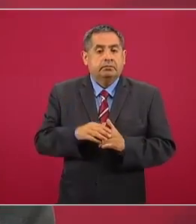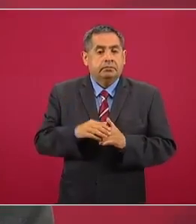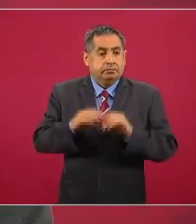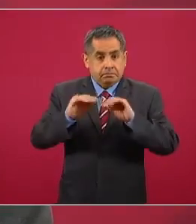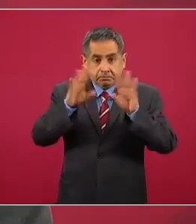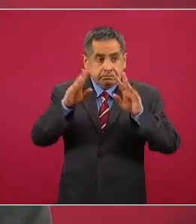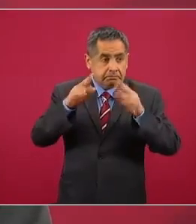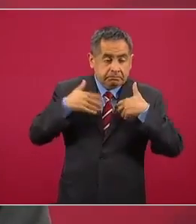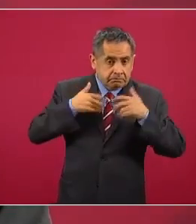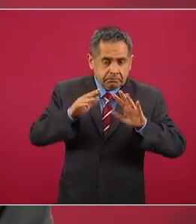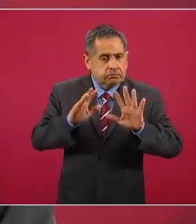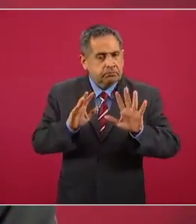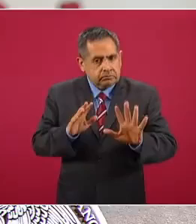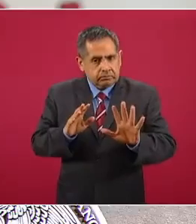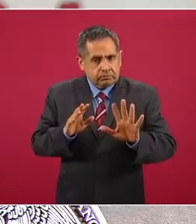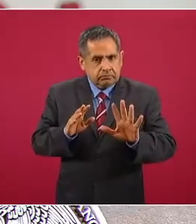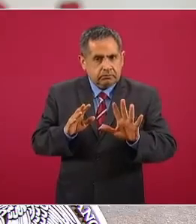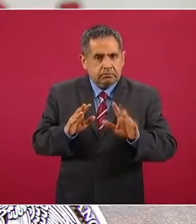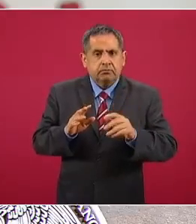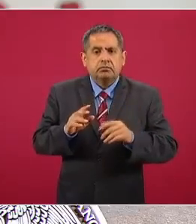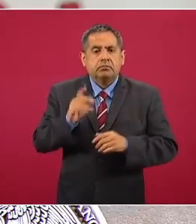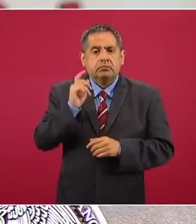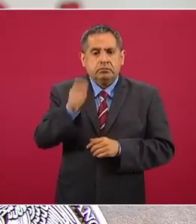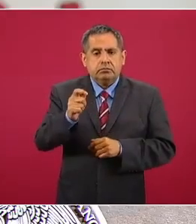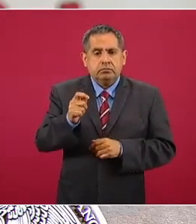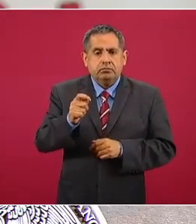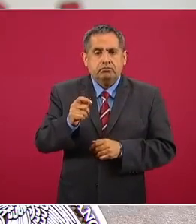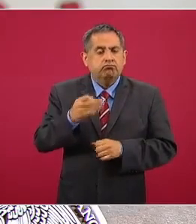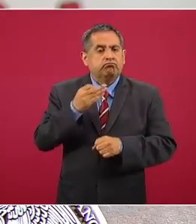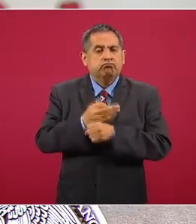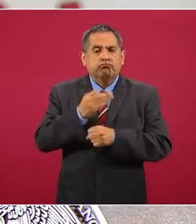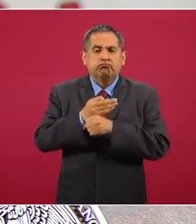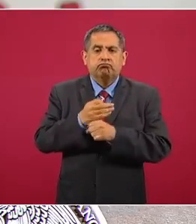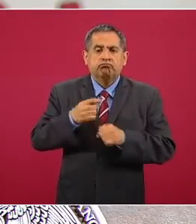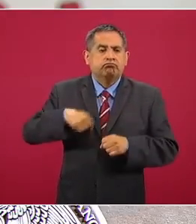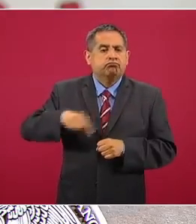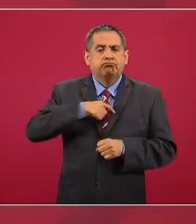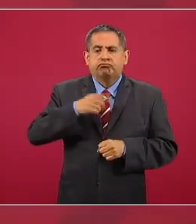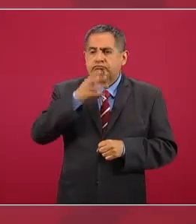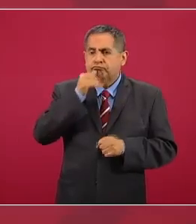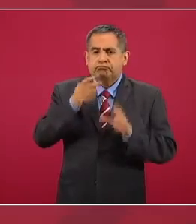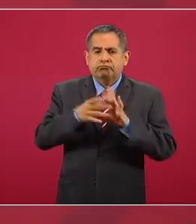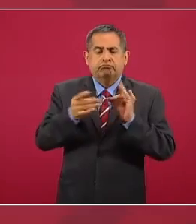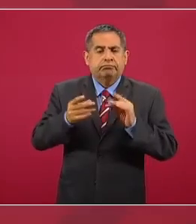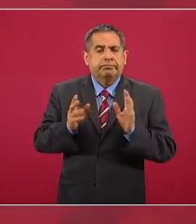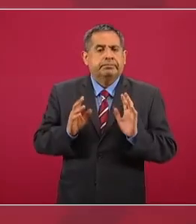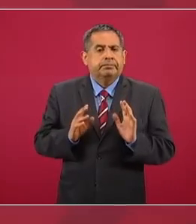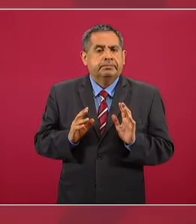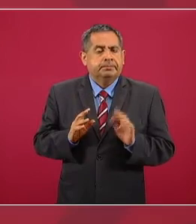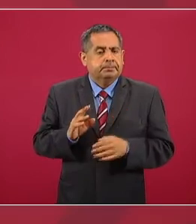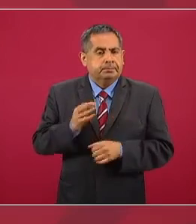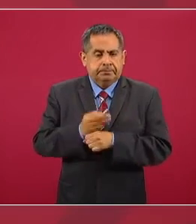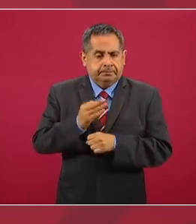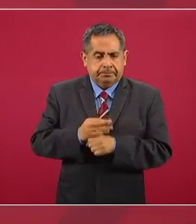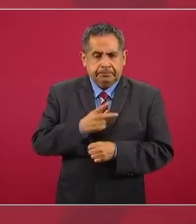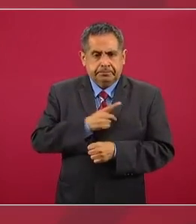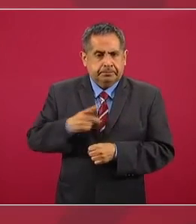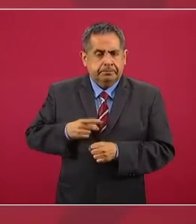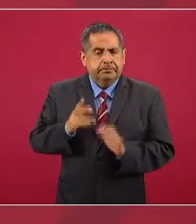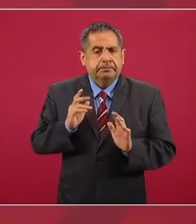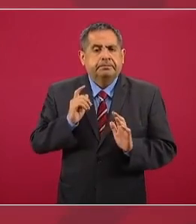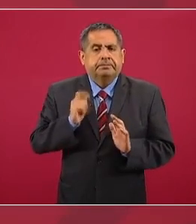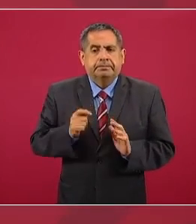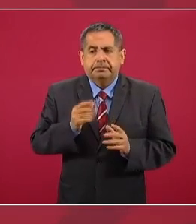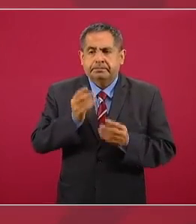malas interpretaciones, no podemos pronunciarnos, no debemos